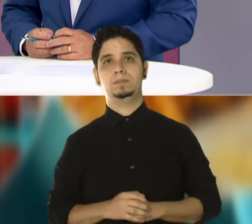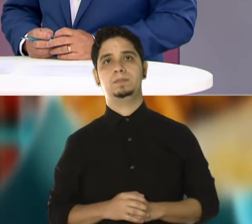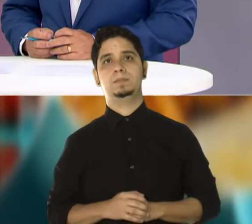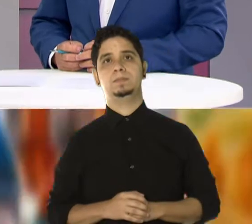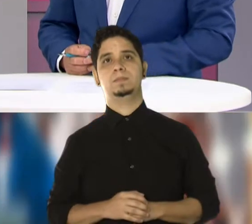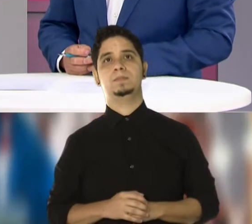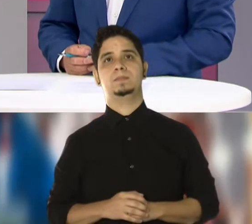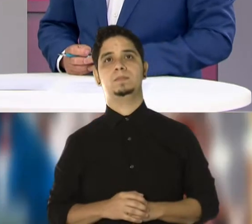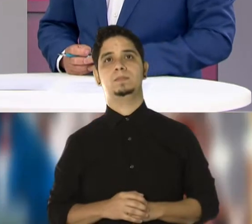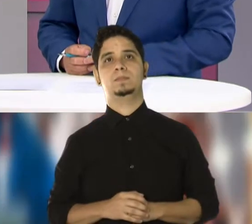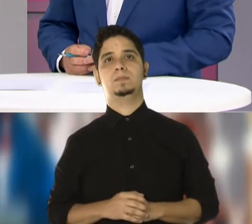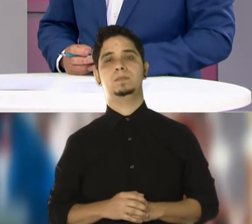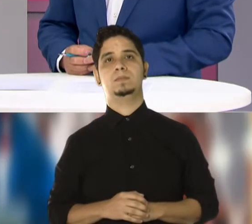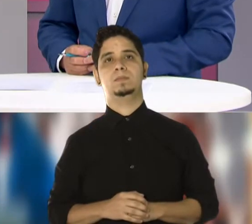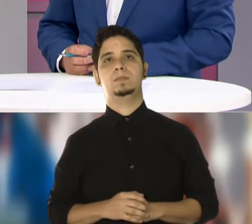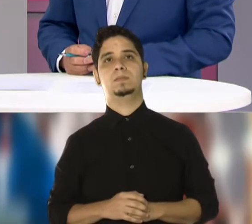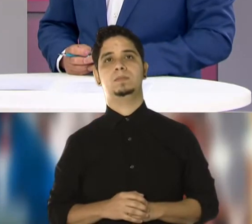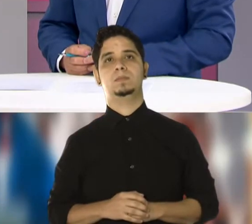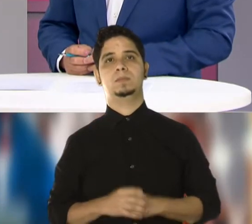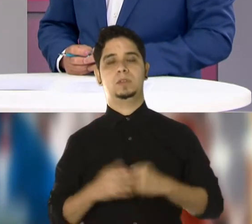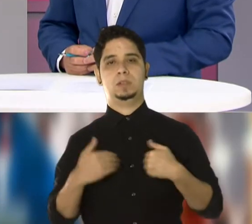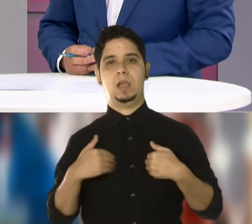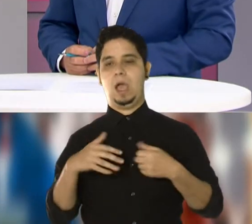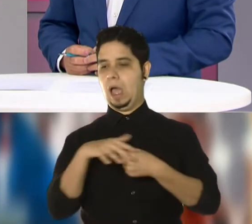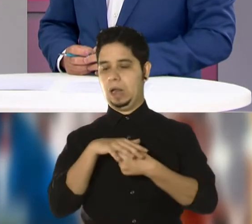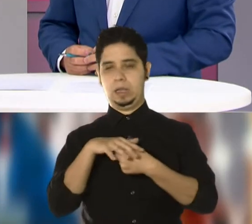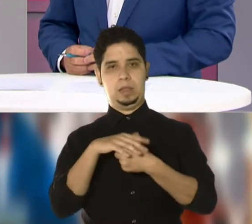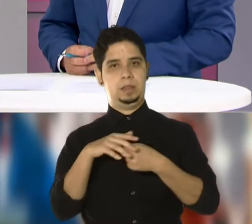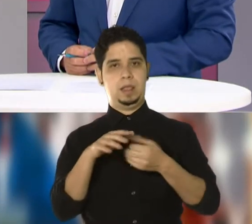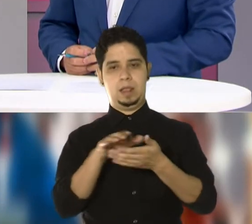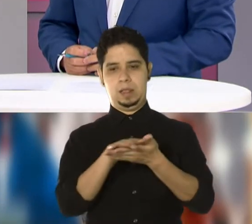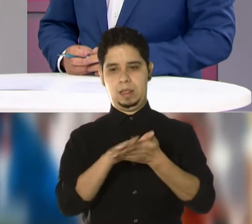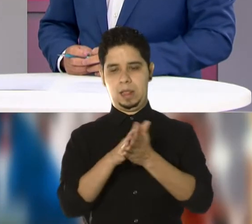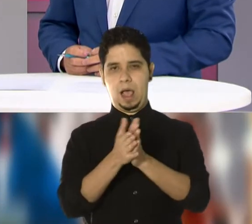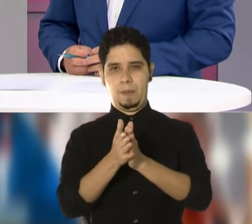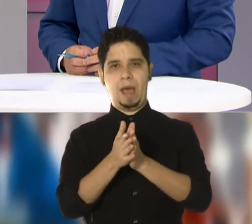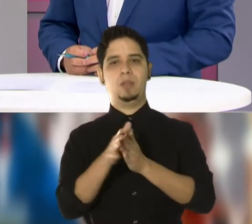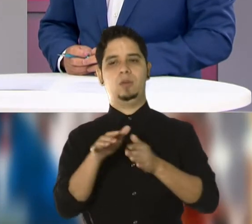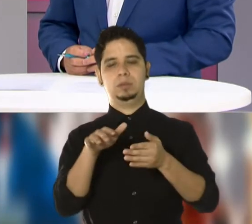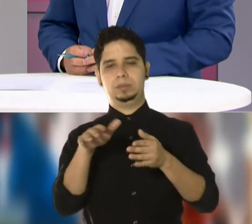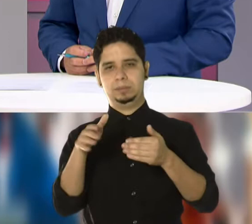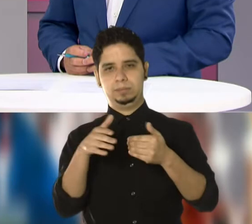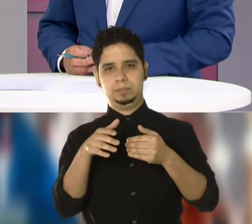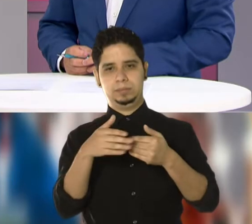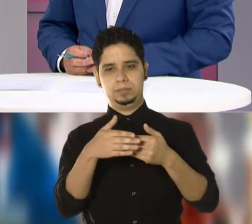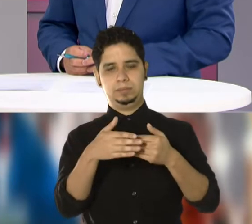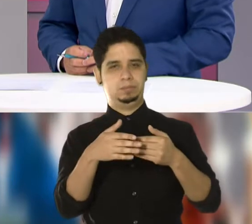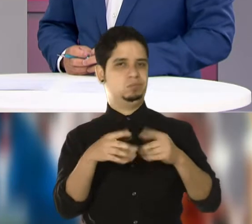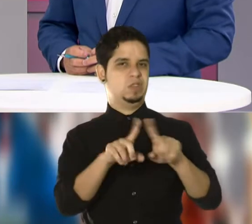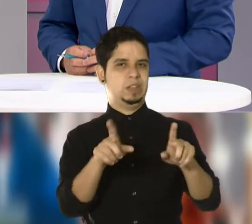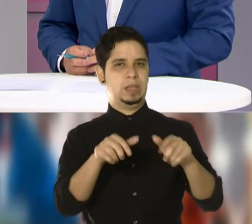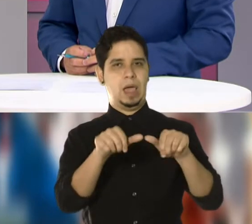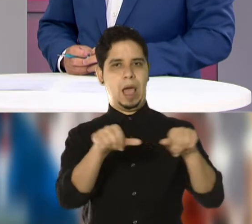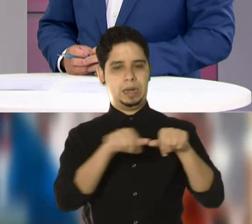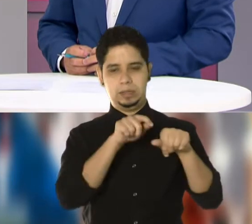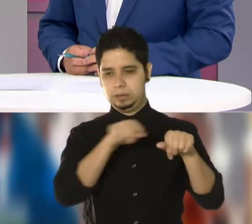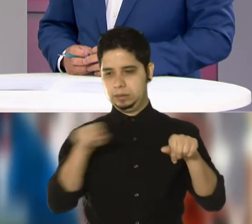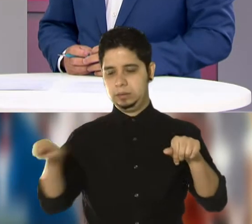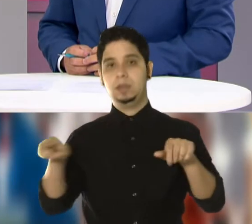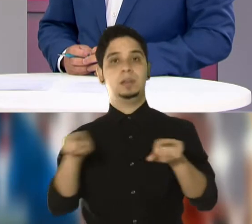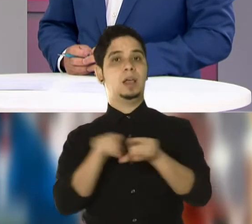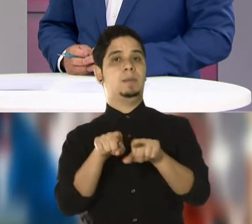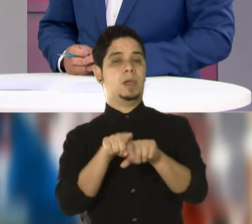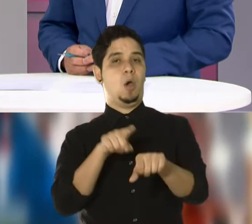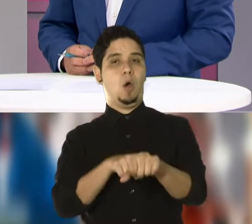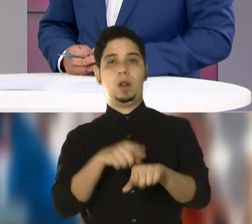ponían áreas de lavabo bastante regular dentro del site, se controlaban también las horas de almuerzo para poder controlar la cantidad